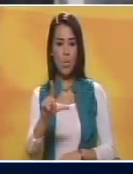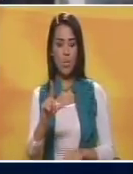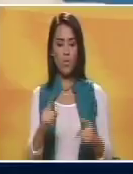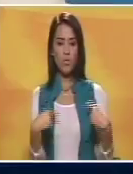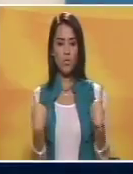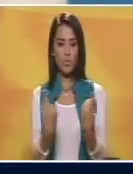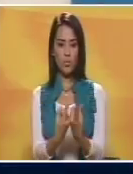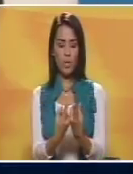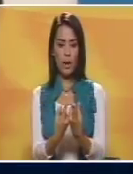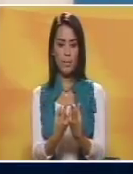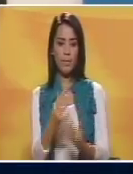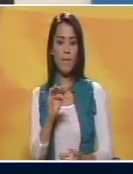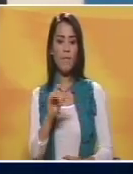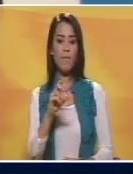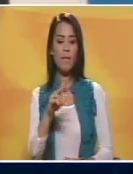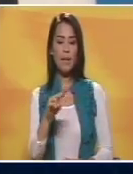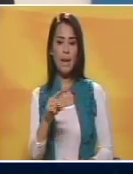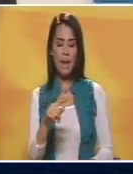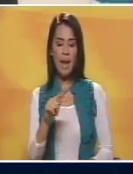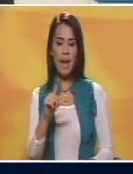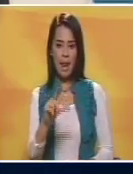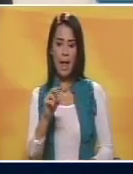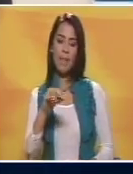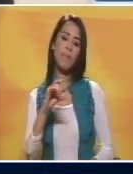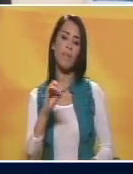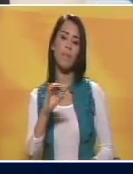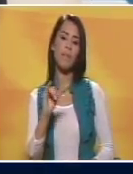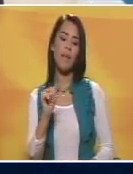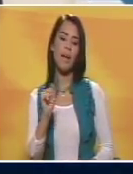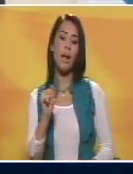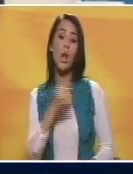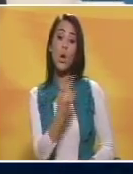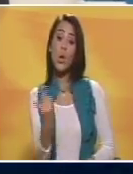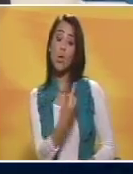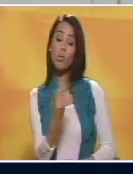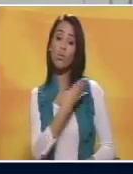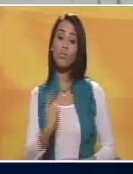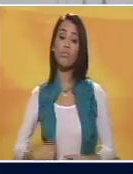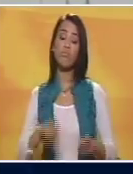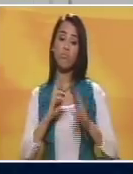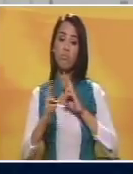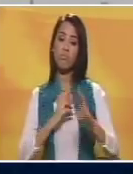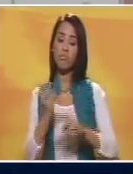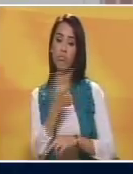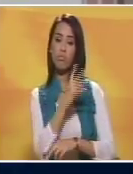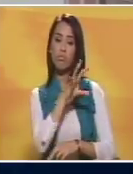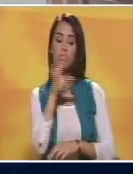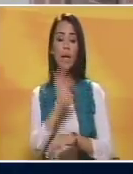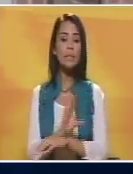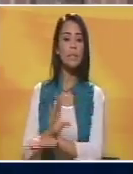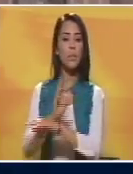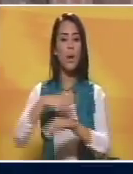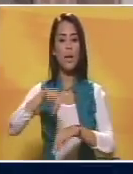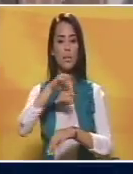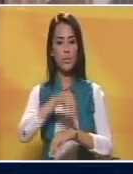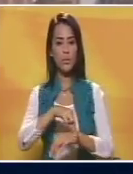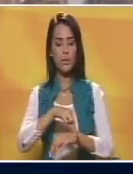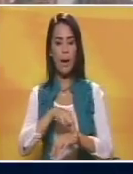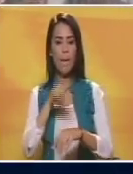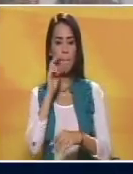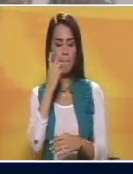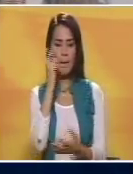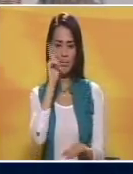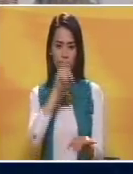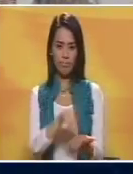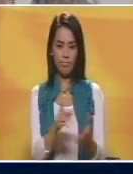Helsinki, Finlandia. Los dos líderes tratarán las relaciones entre ambos países, así como temas de seguridad nacional. La cita,